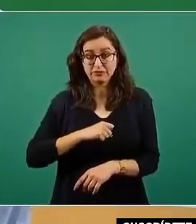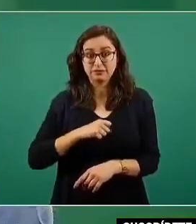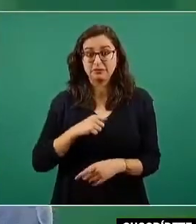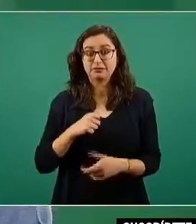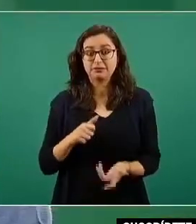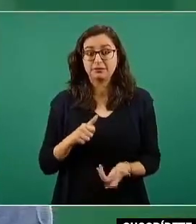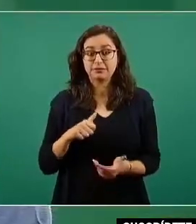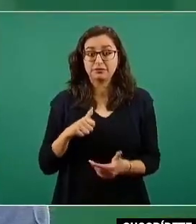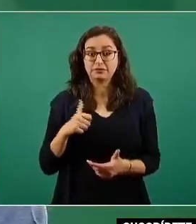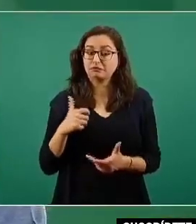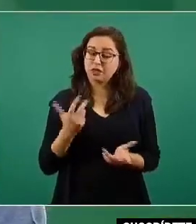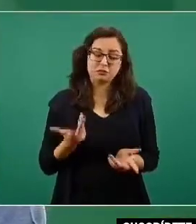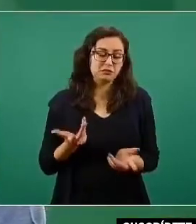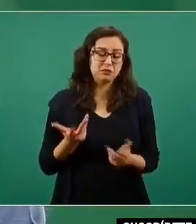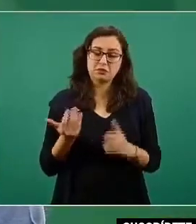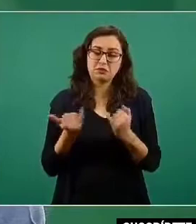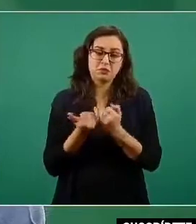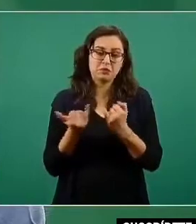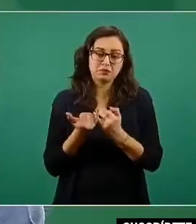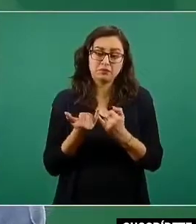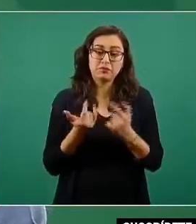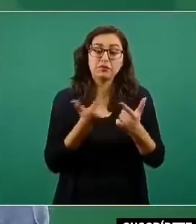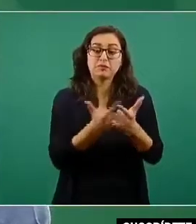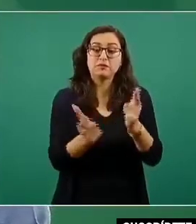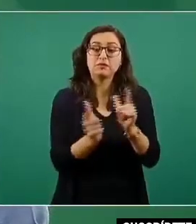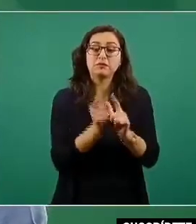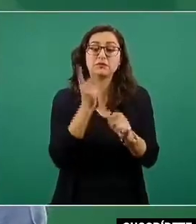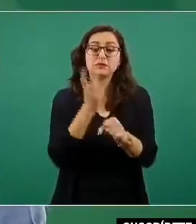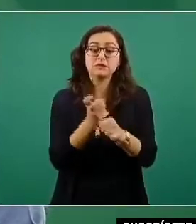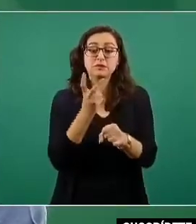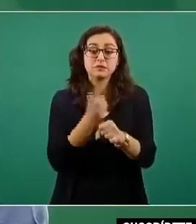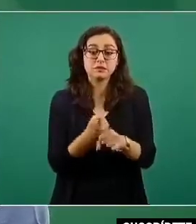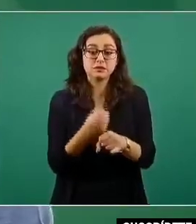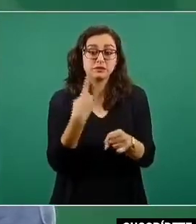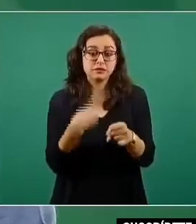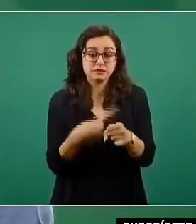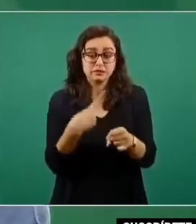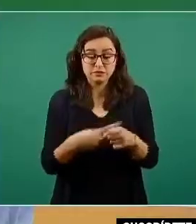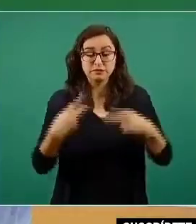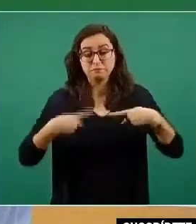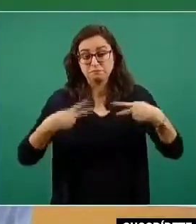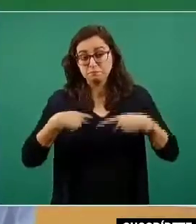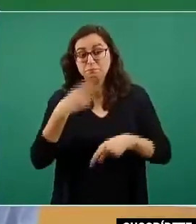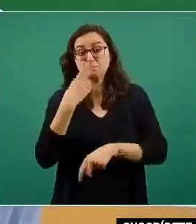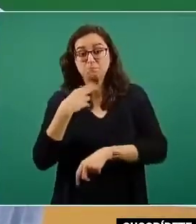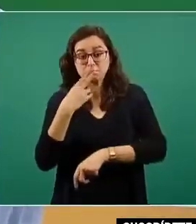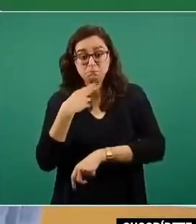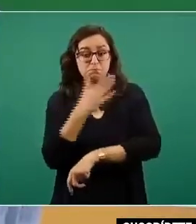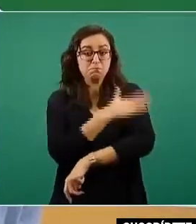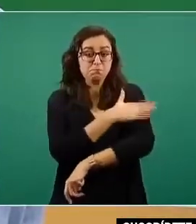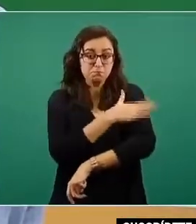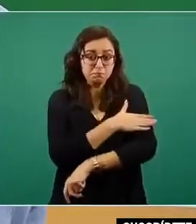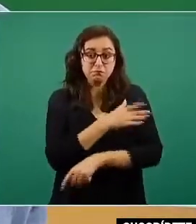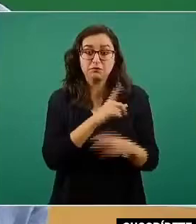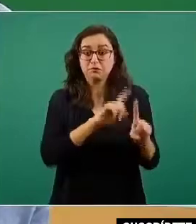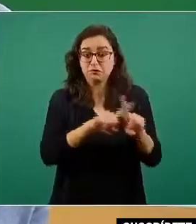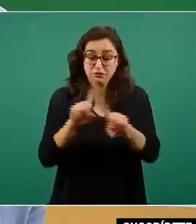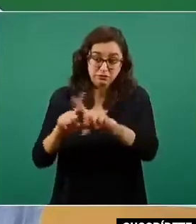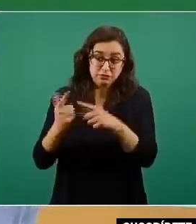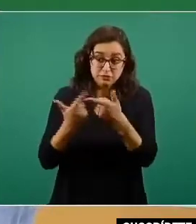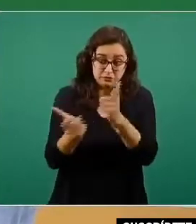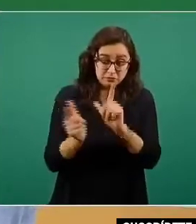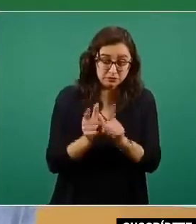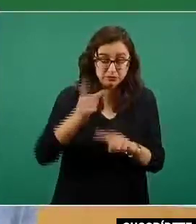Será parte de todo el grupo de comorbilidades. Igual que las personas con diabetes, las personas con hipertensión, etcétera, se les va a ir